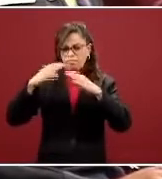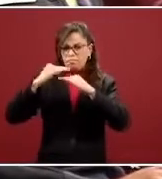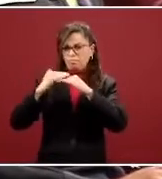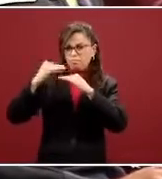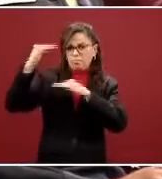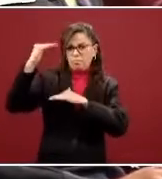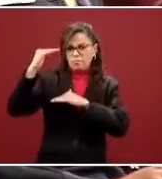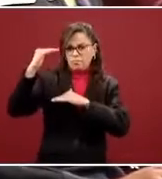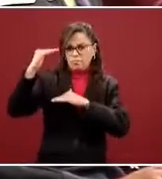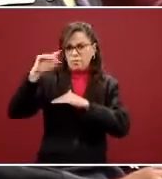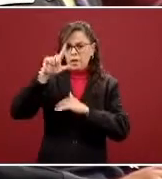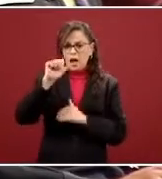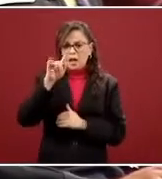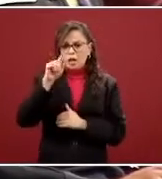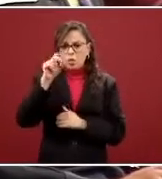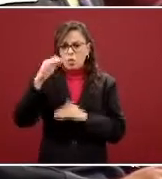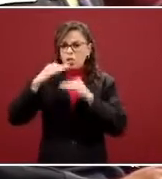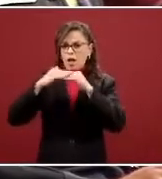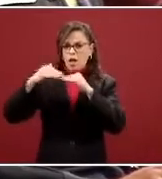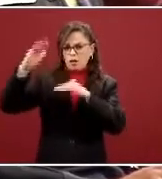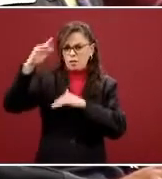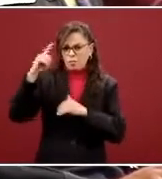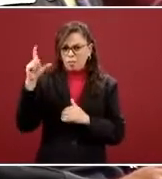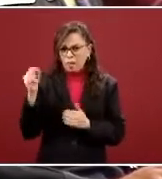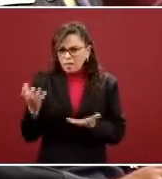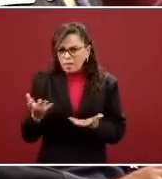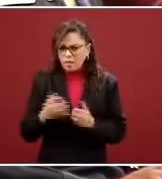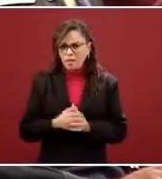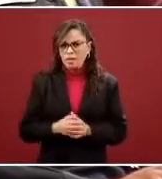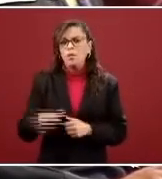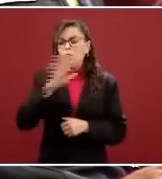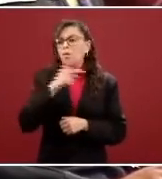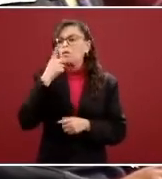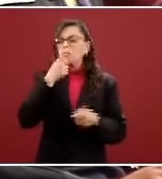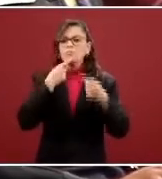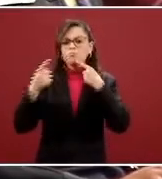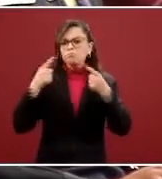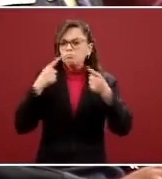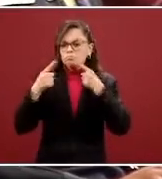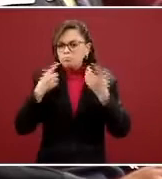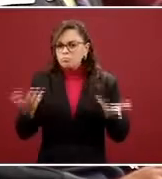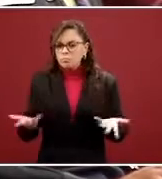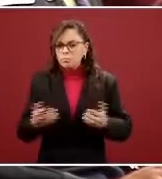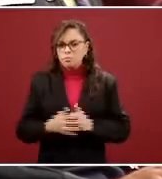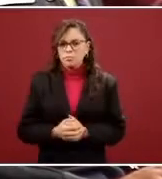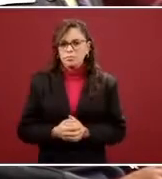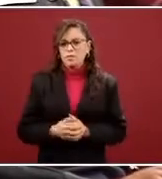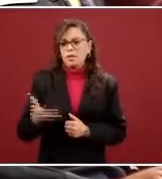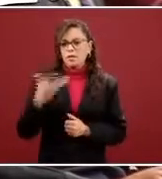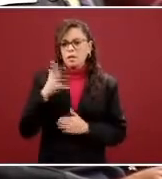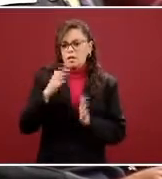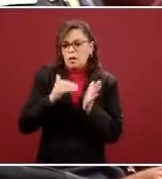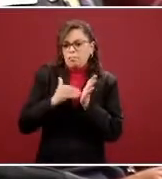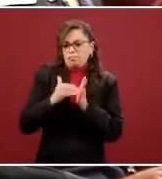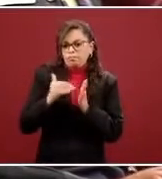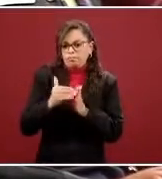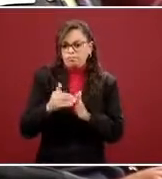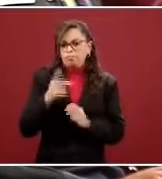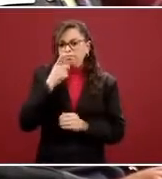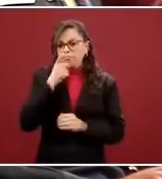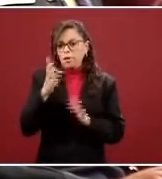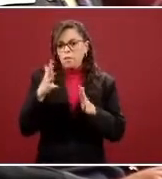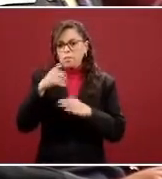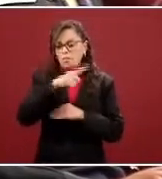lo han publicado algunos estudios, y los casos se cuentan por miles y están prácticamente concentrados en naciones por arriba de esa